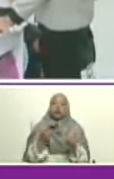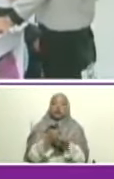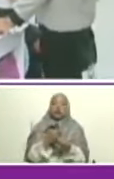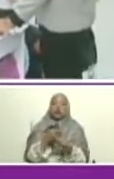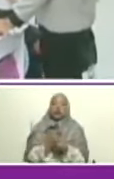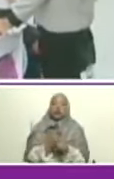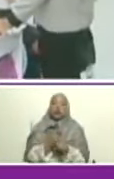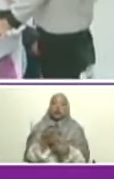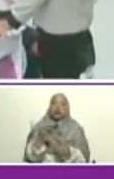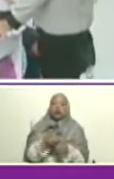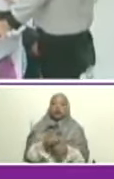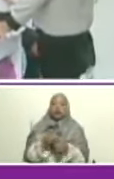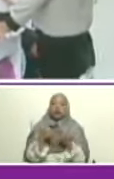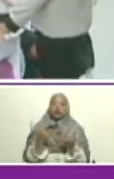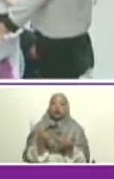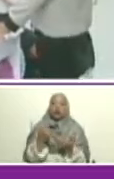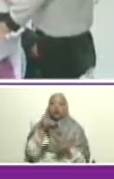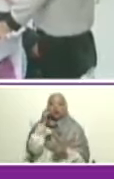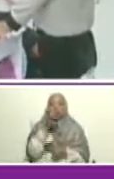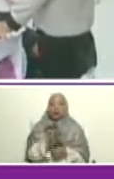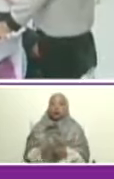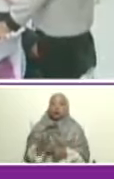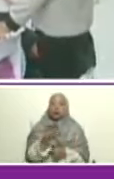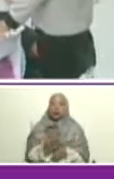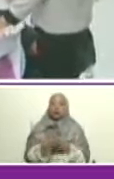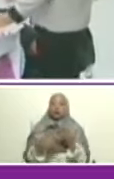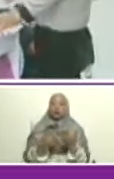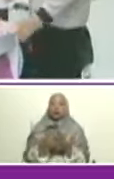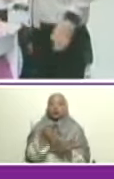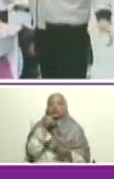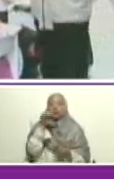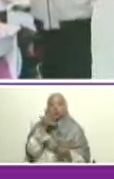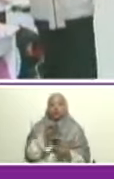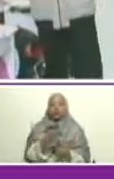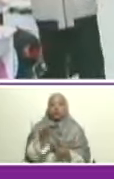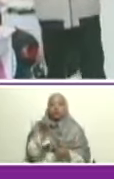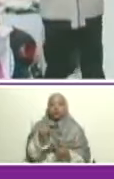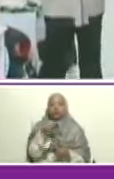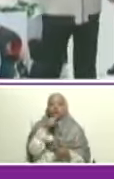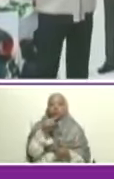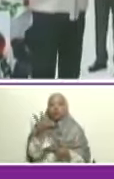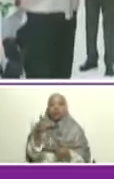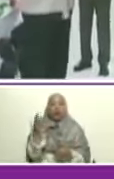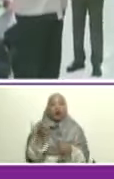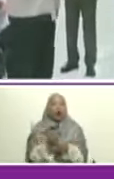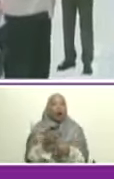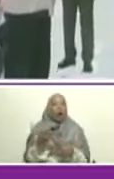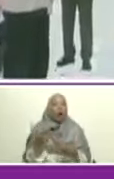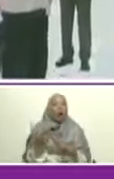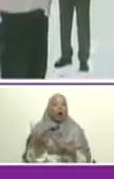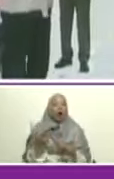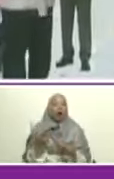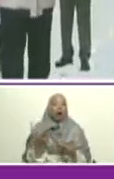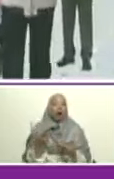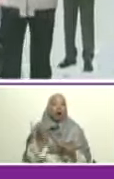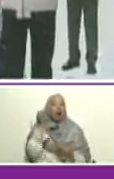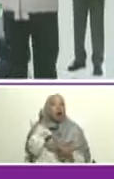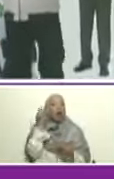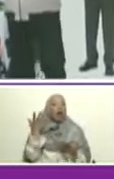Mujer, misión Venezuela Mujer. Venezuela Mujer y el tercer vértice es...